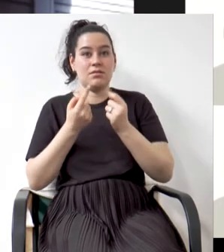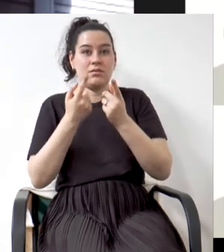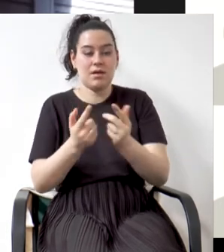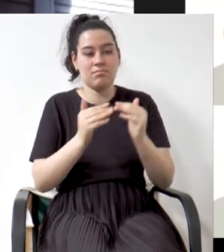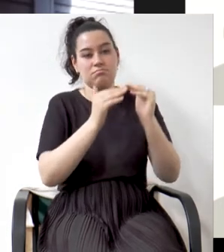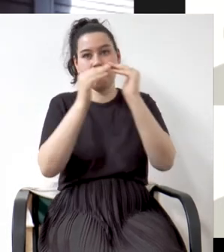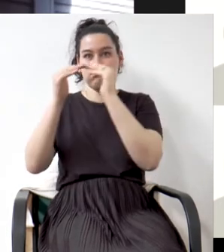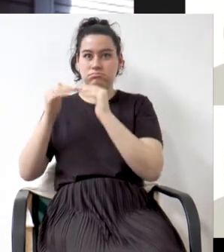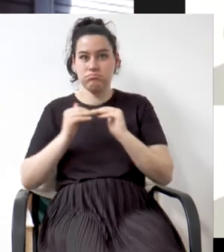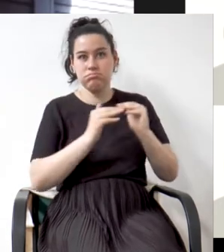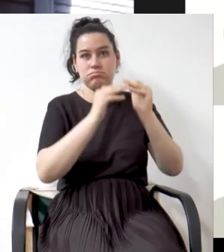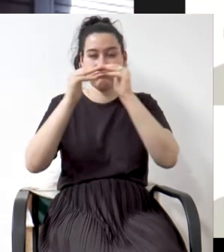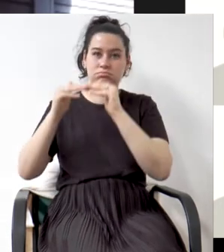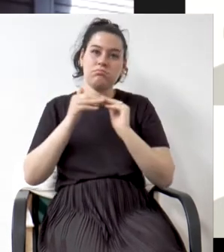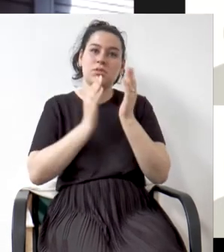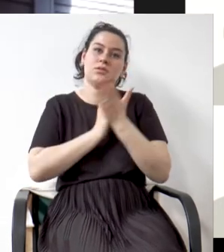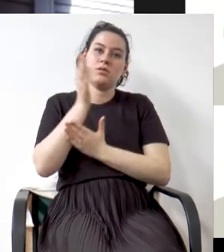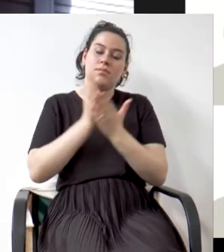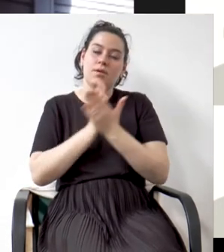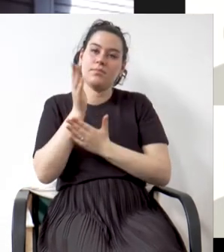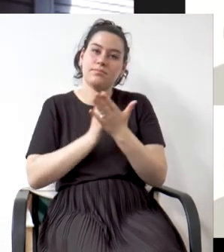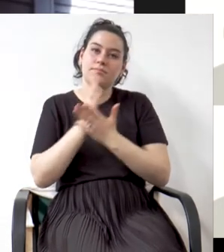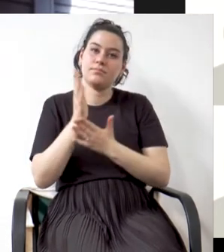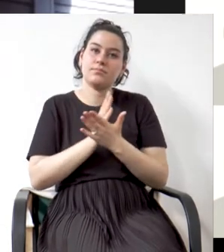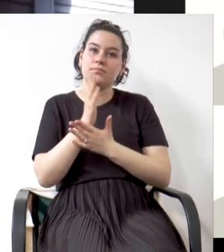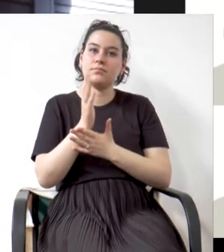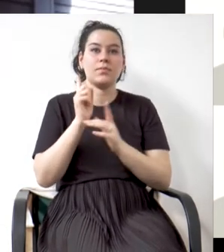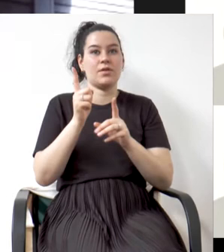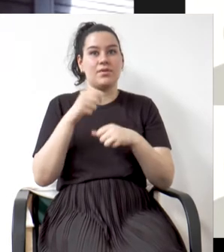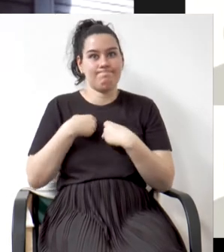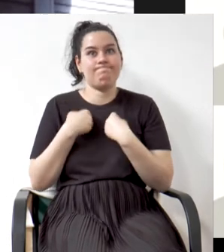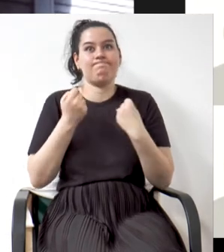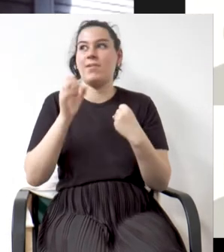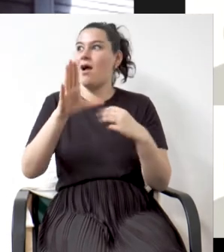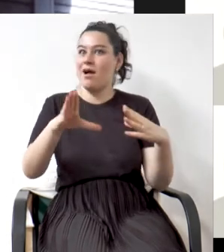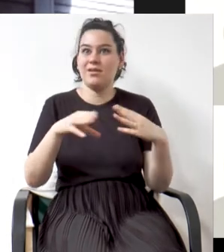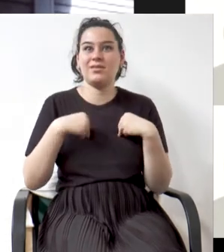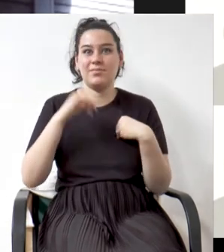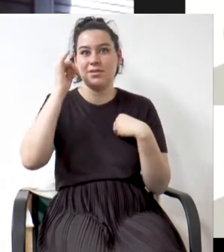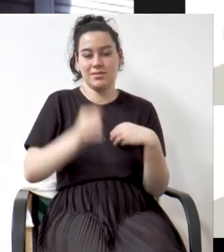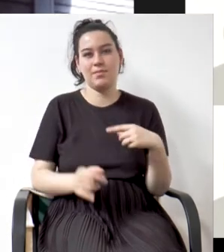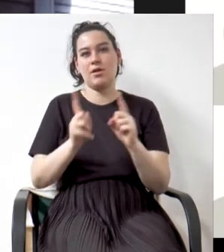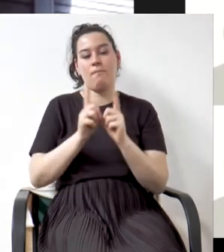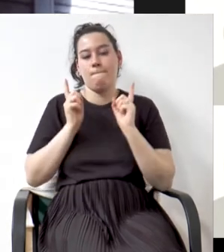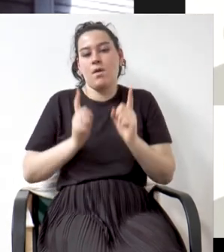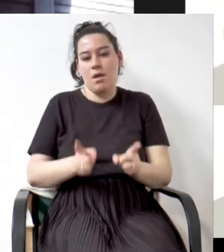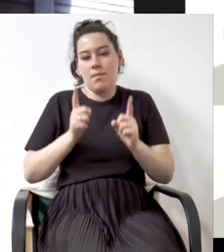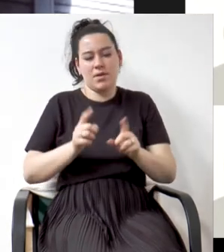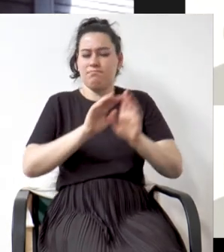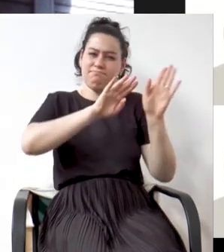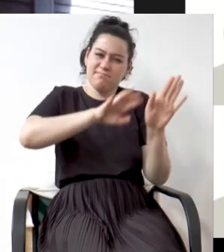quo siempre, y pasa permanentemente, creo que hay que ser audaces y tomar riesgo para poder romper